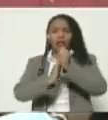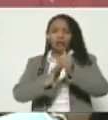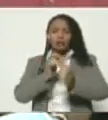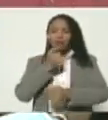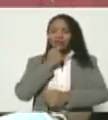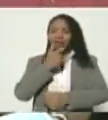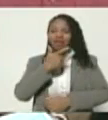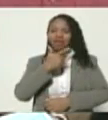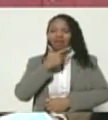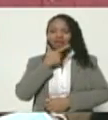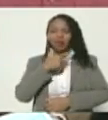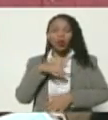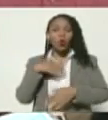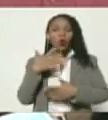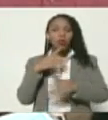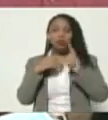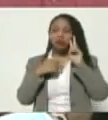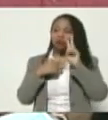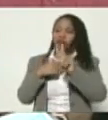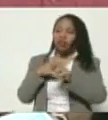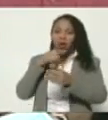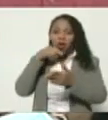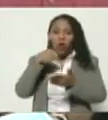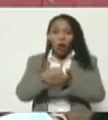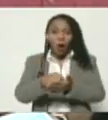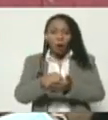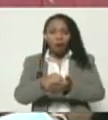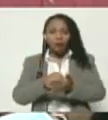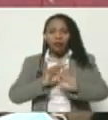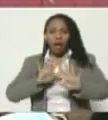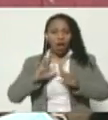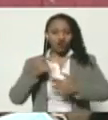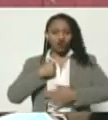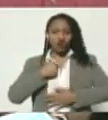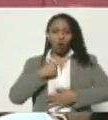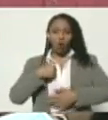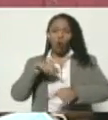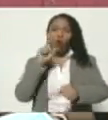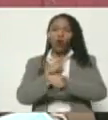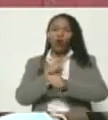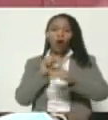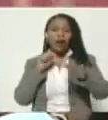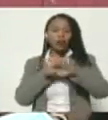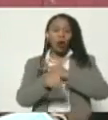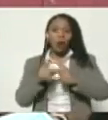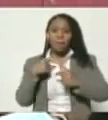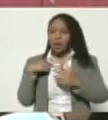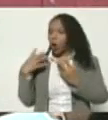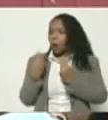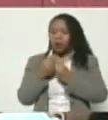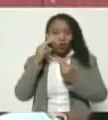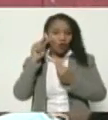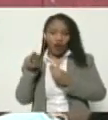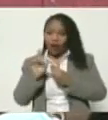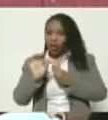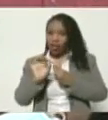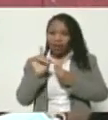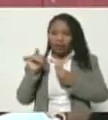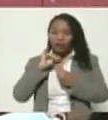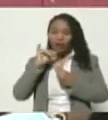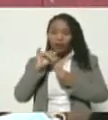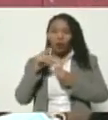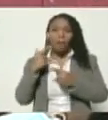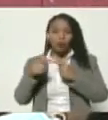hermoso cuando uno ve los nombres, porque ya yo, en verdad, el único que ha tenido acceso, ni mis compañeros han tenido acceso a esa